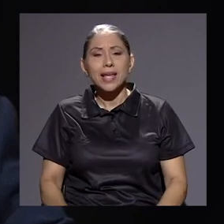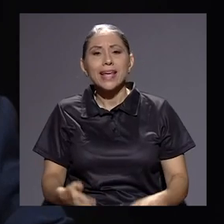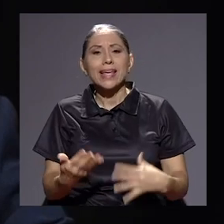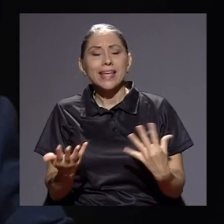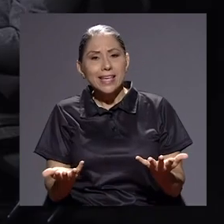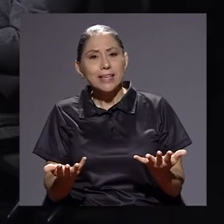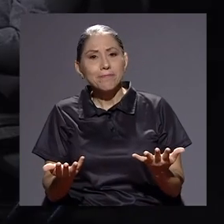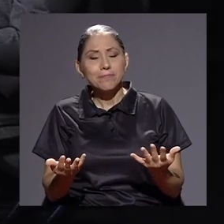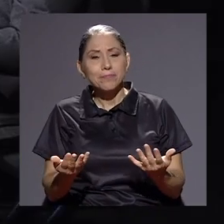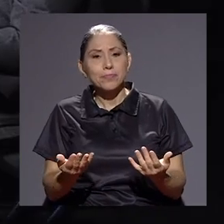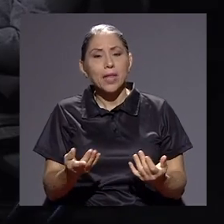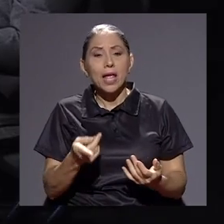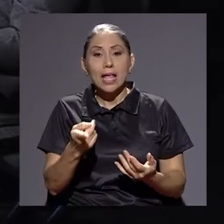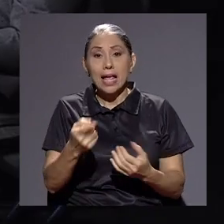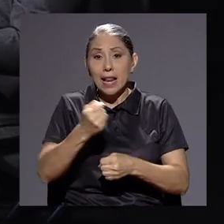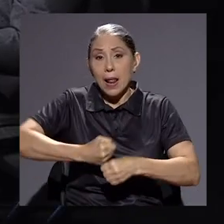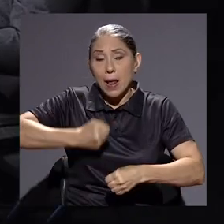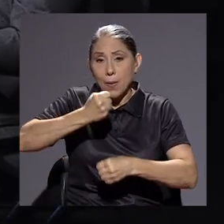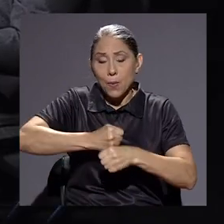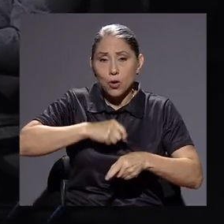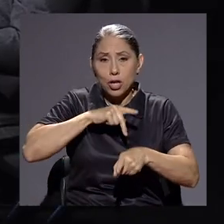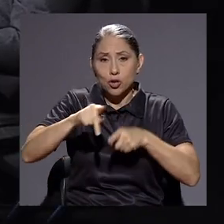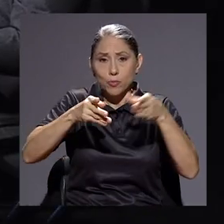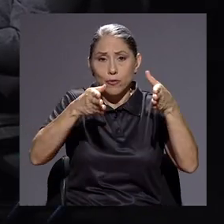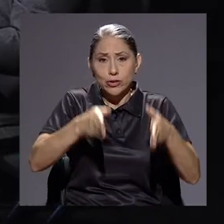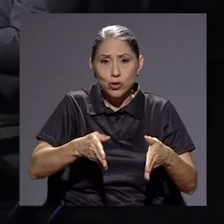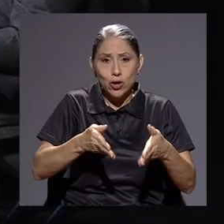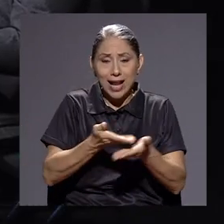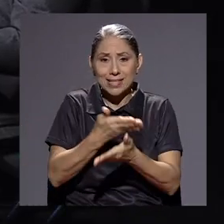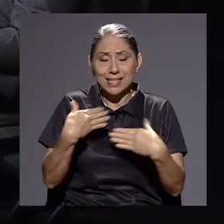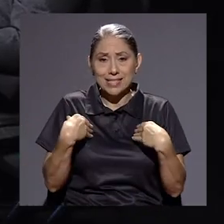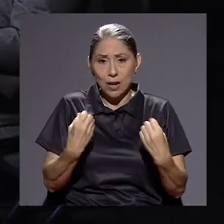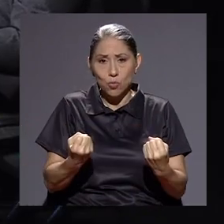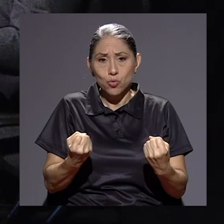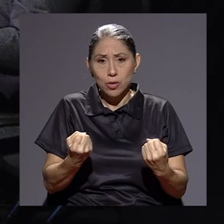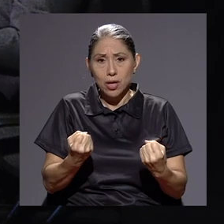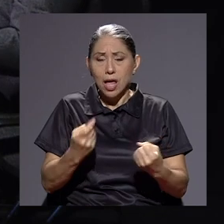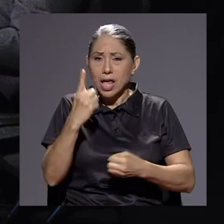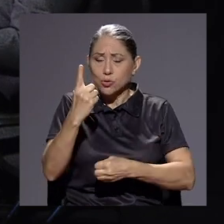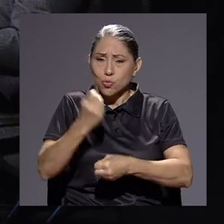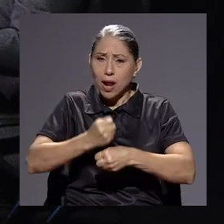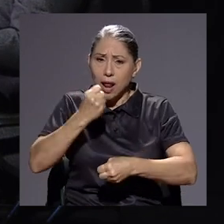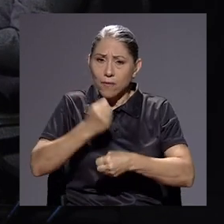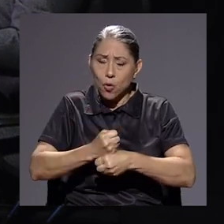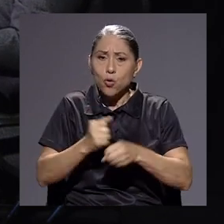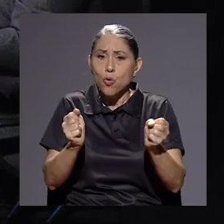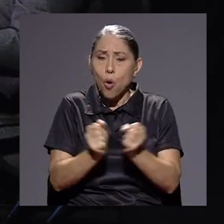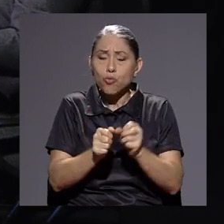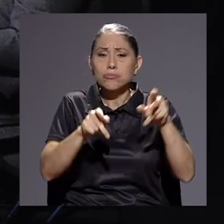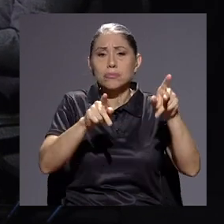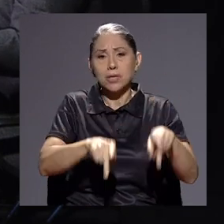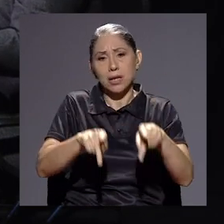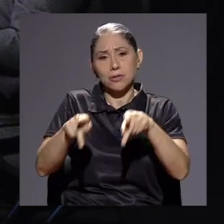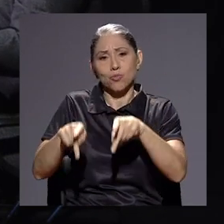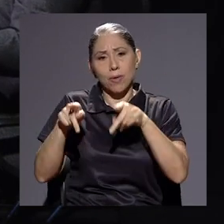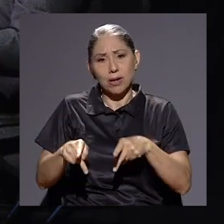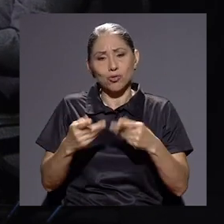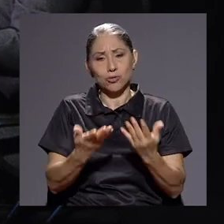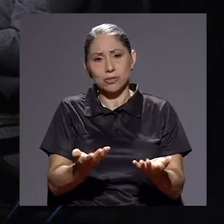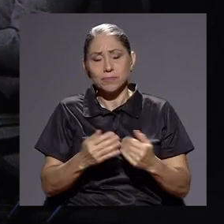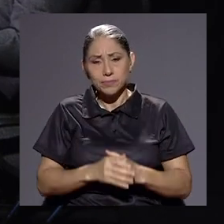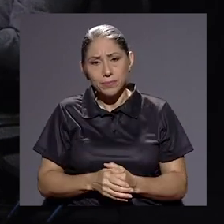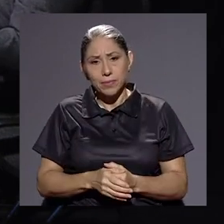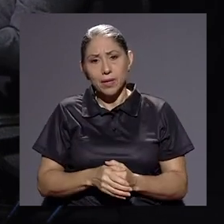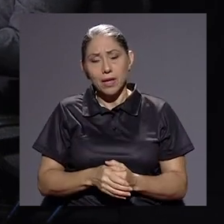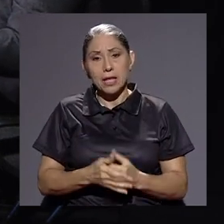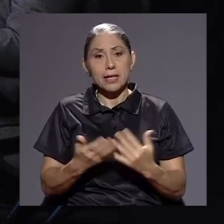y que al final de cuentas la labor de los profesionales y las profesionales de salud es una labor con seres humanos. Y en ese